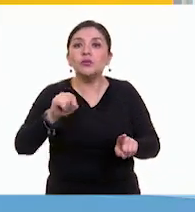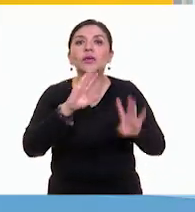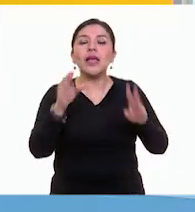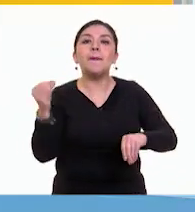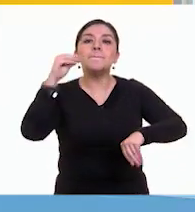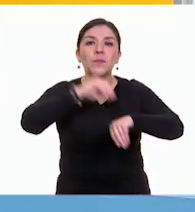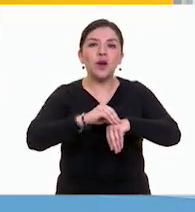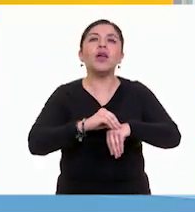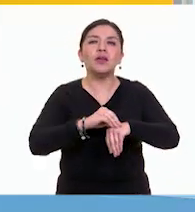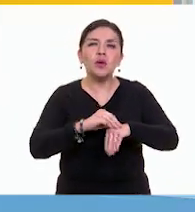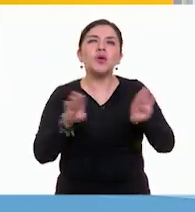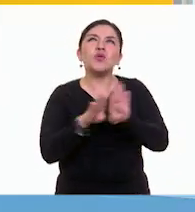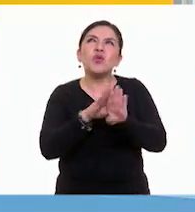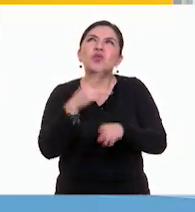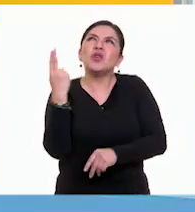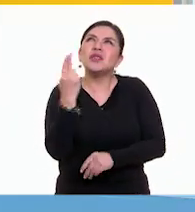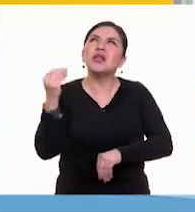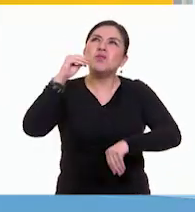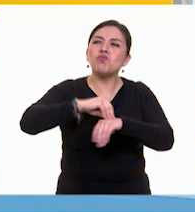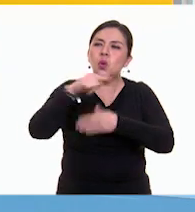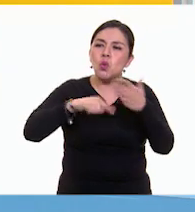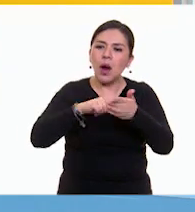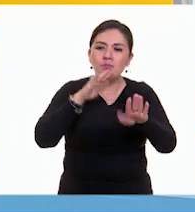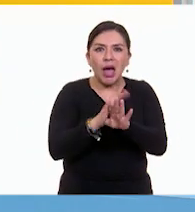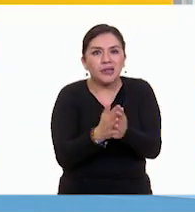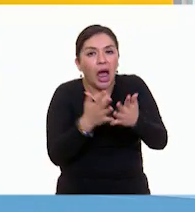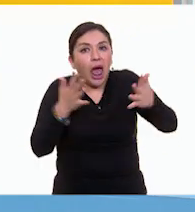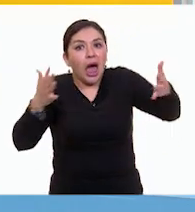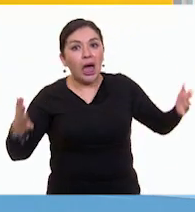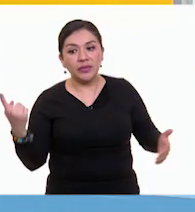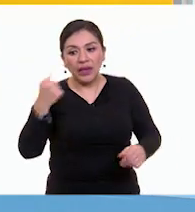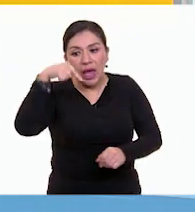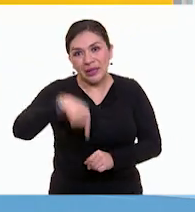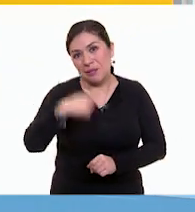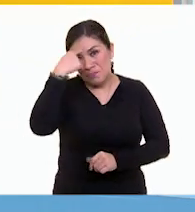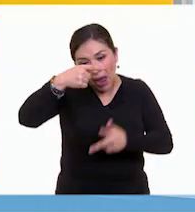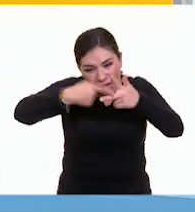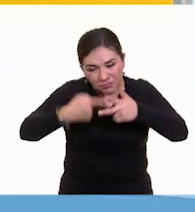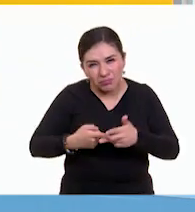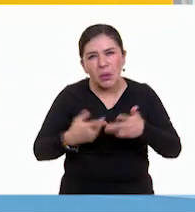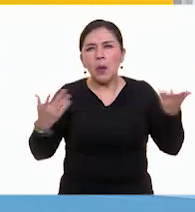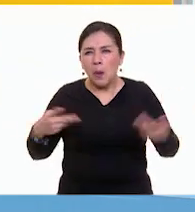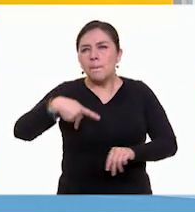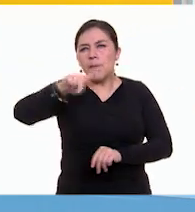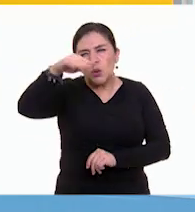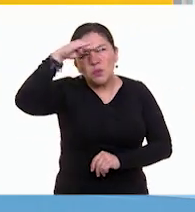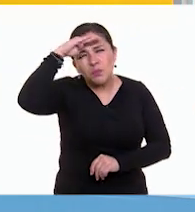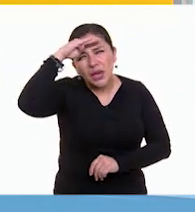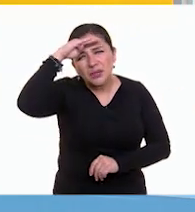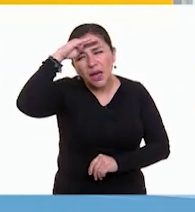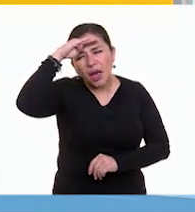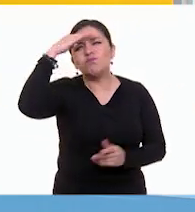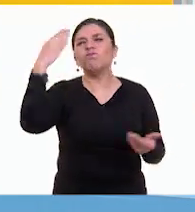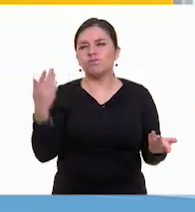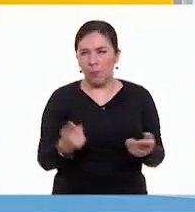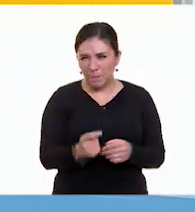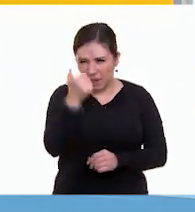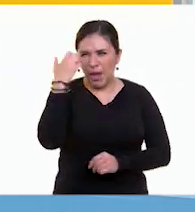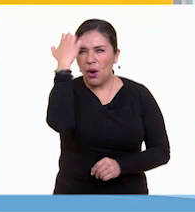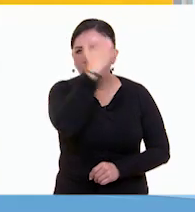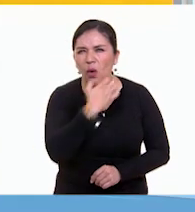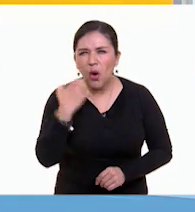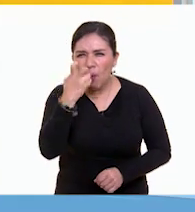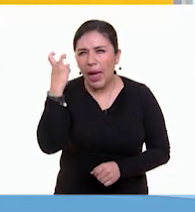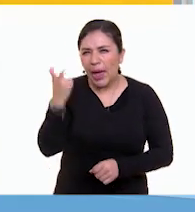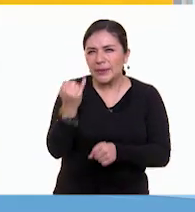Necesitaríamos un espacio mucho más grande de lo que tenemos aquí para hacer lo que propones, pero pensemos, primero analicemos